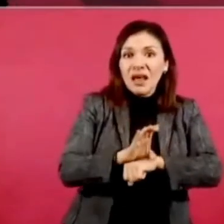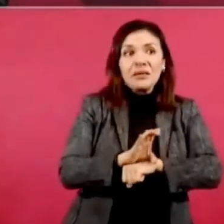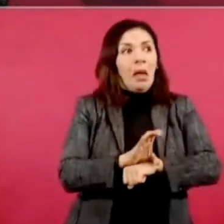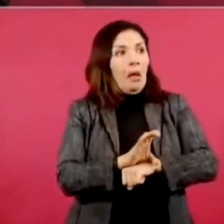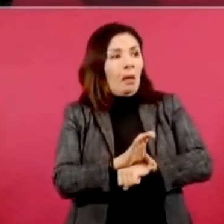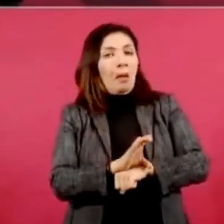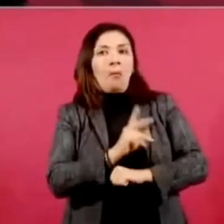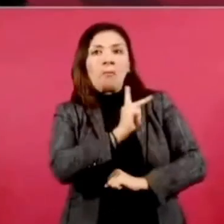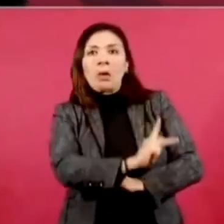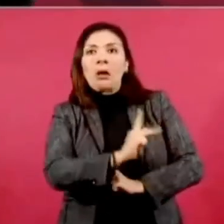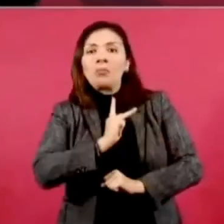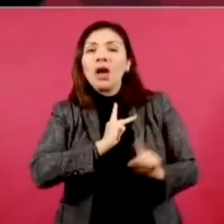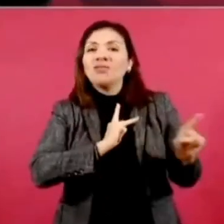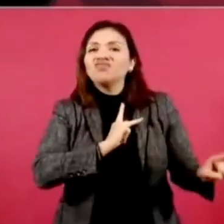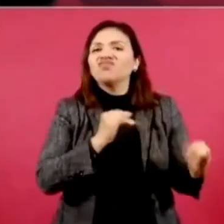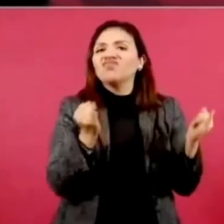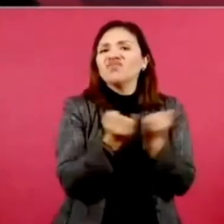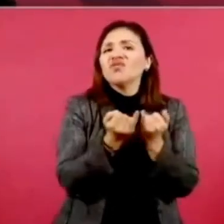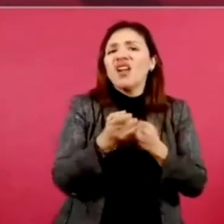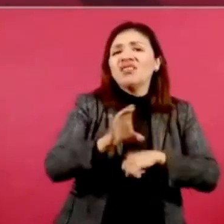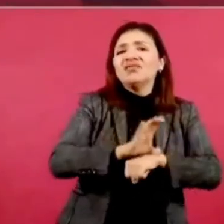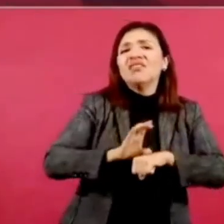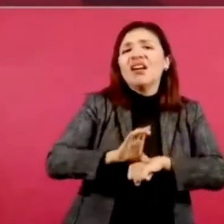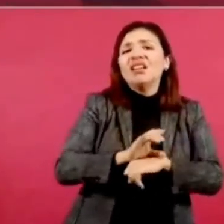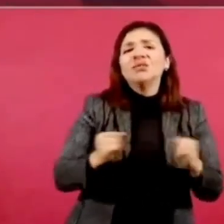porque Salinas